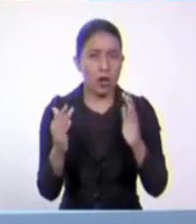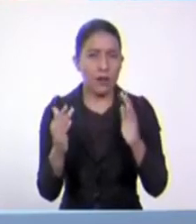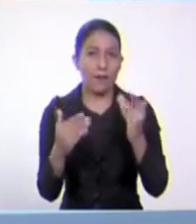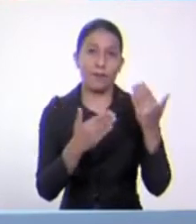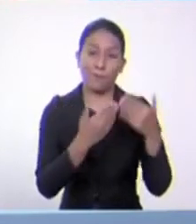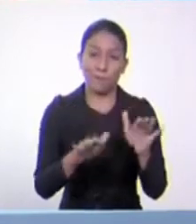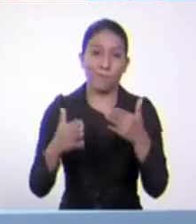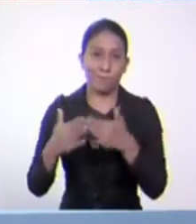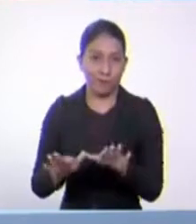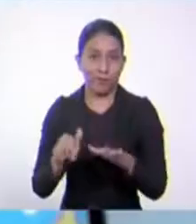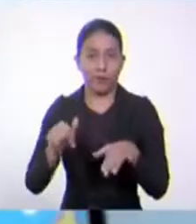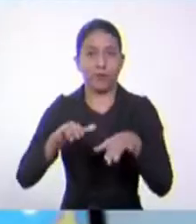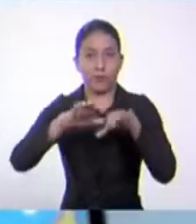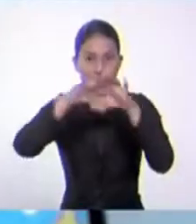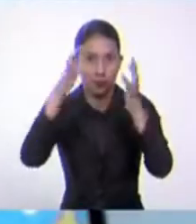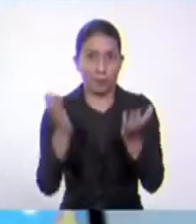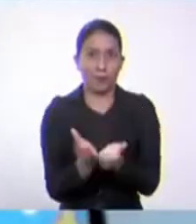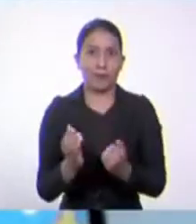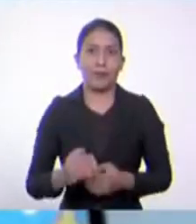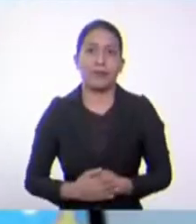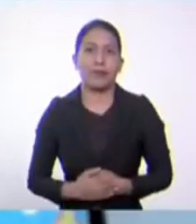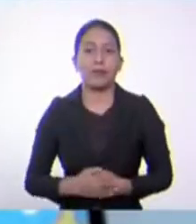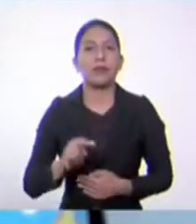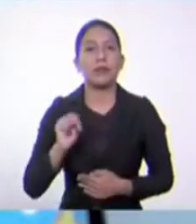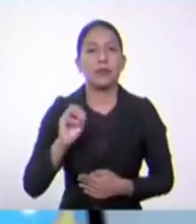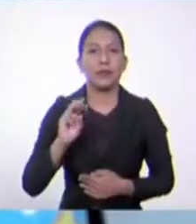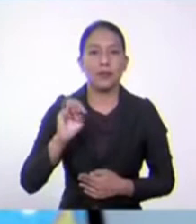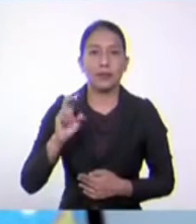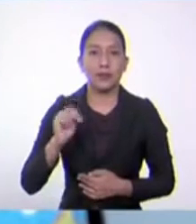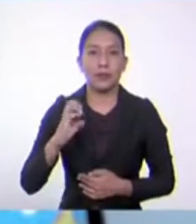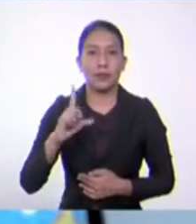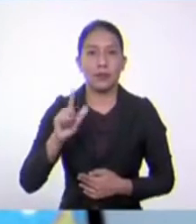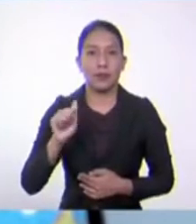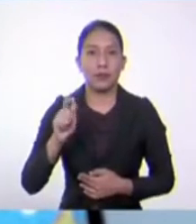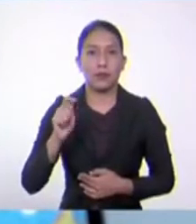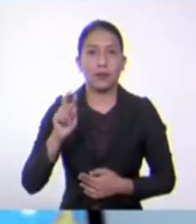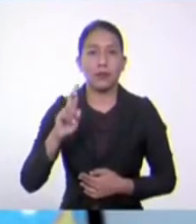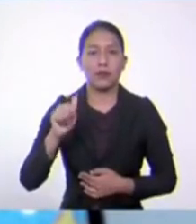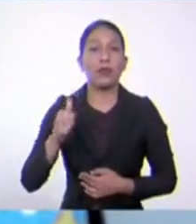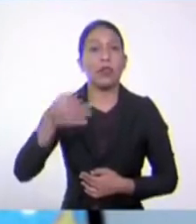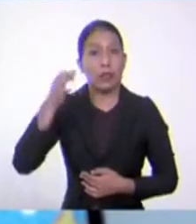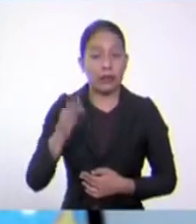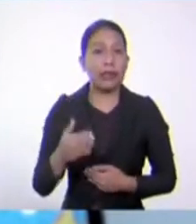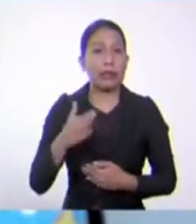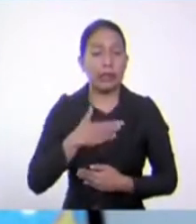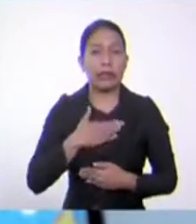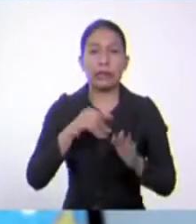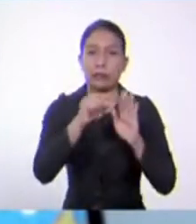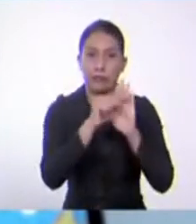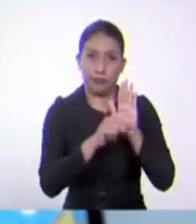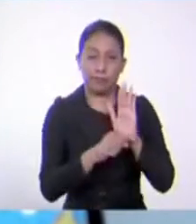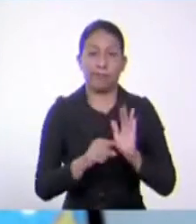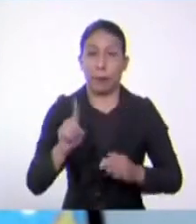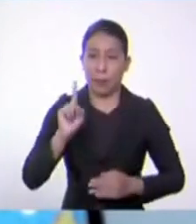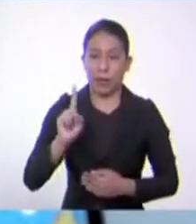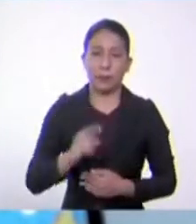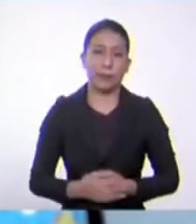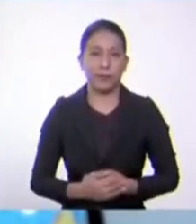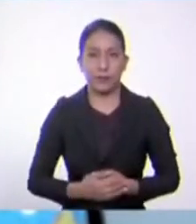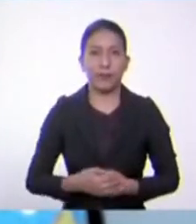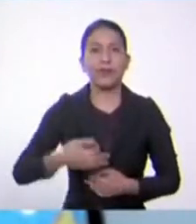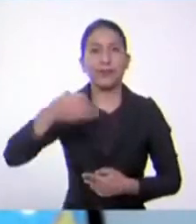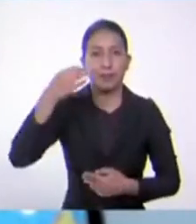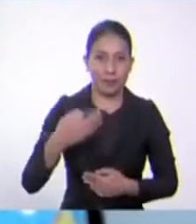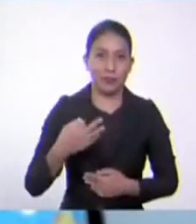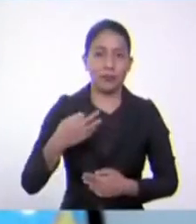diferentes partes del mundo. La nomenclatura binomial debe cumplir con algunas reglas. Primero, debe